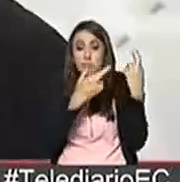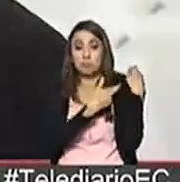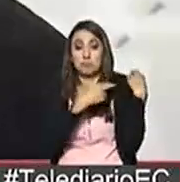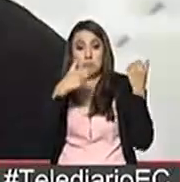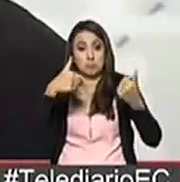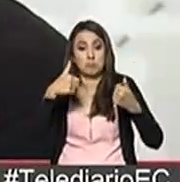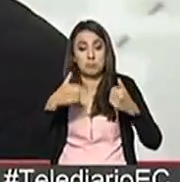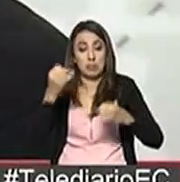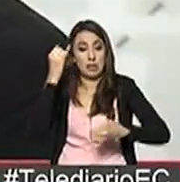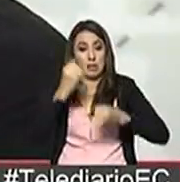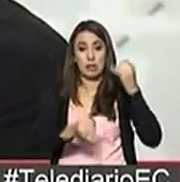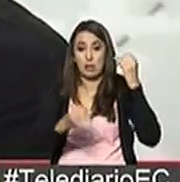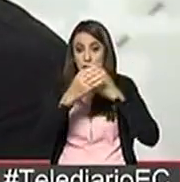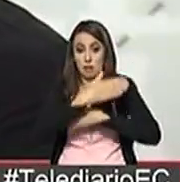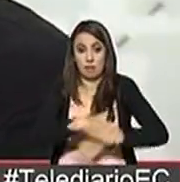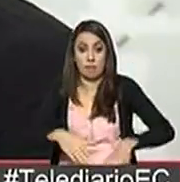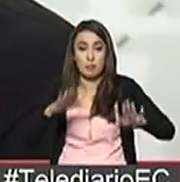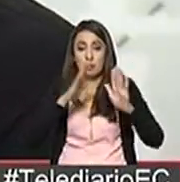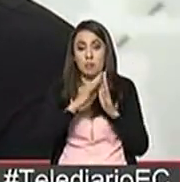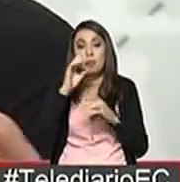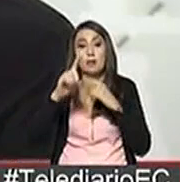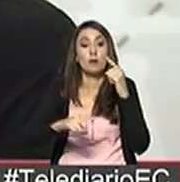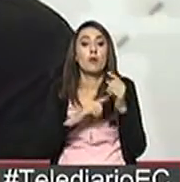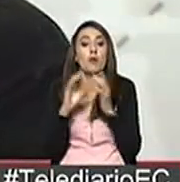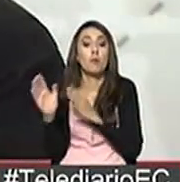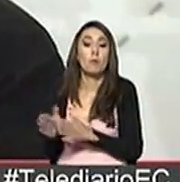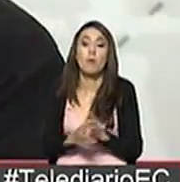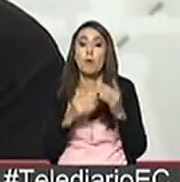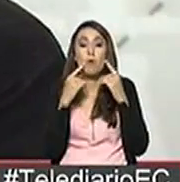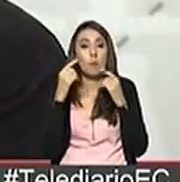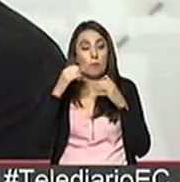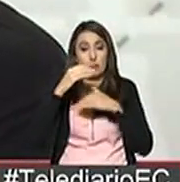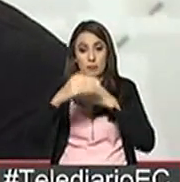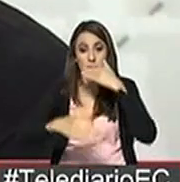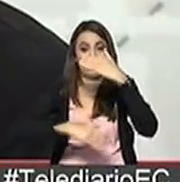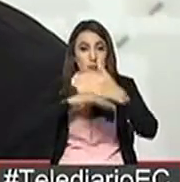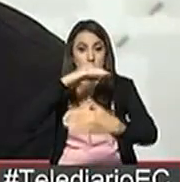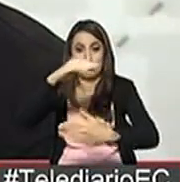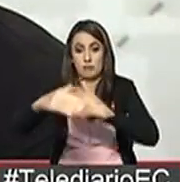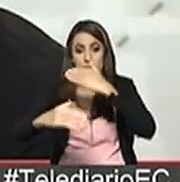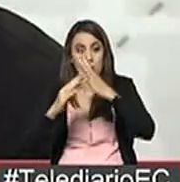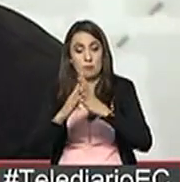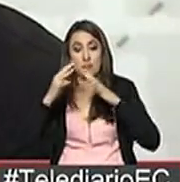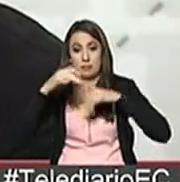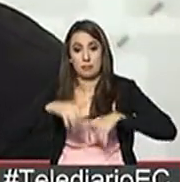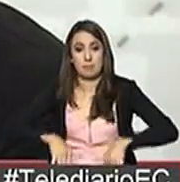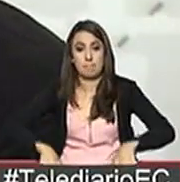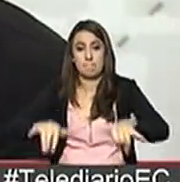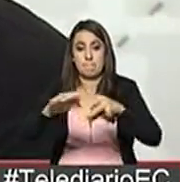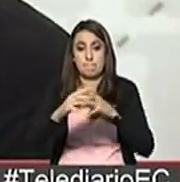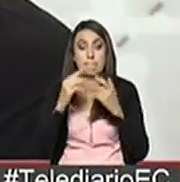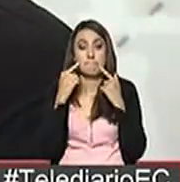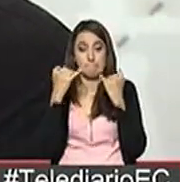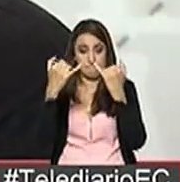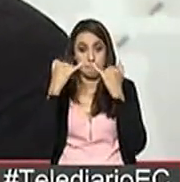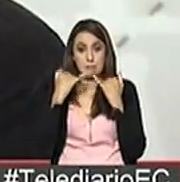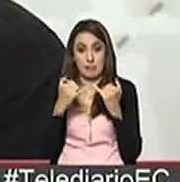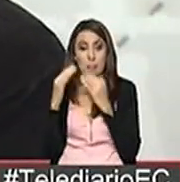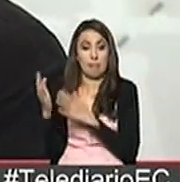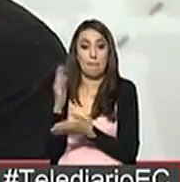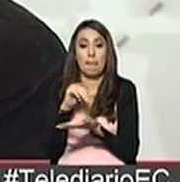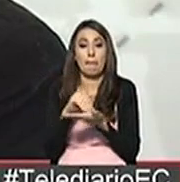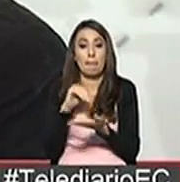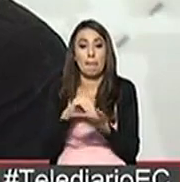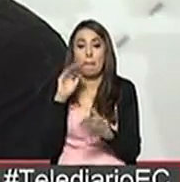final, el rato que llega un container de cervezas importadas y les tengan que hacer poner esas etiquetas, va a ser otra